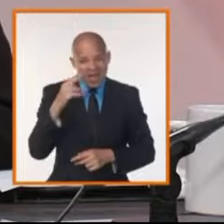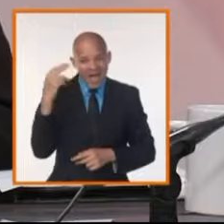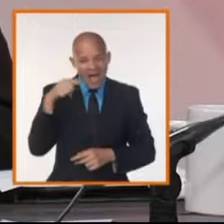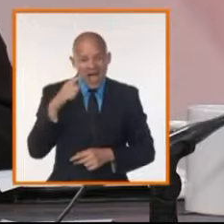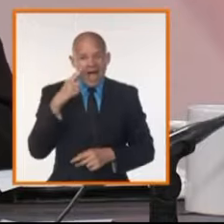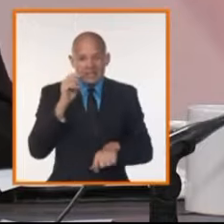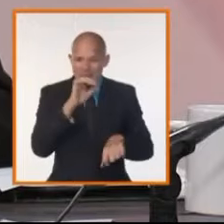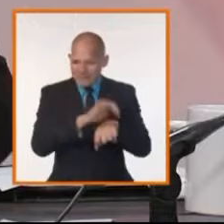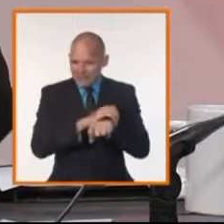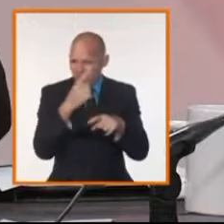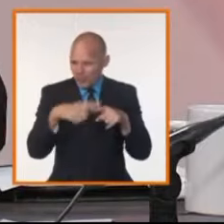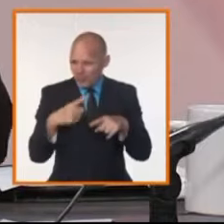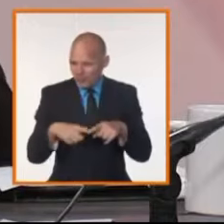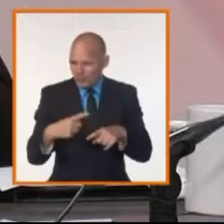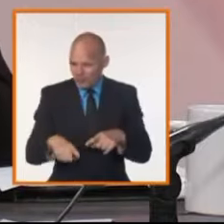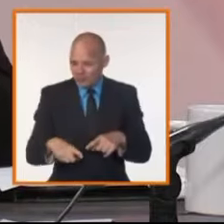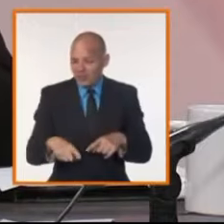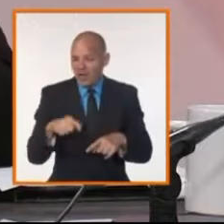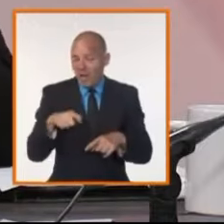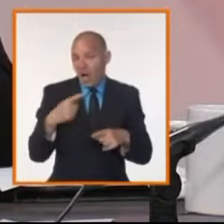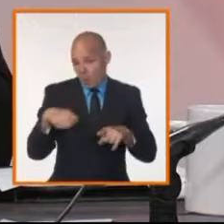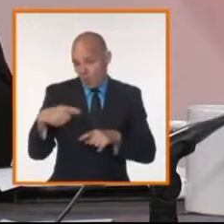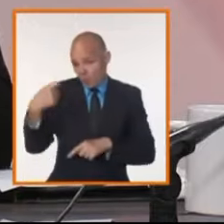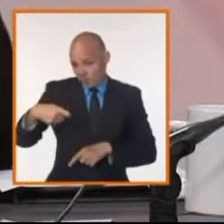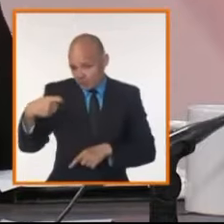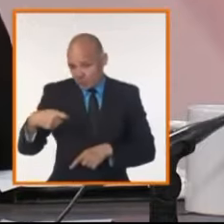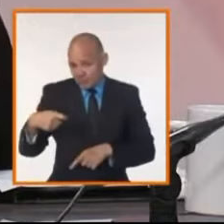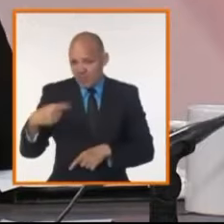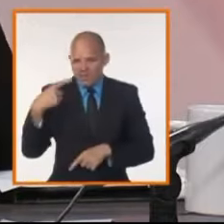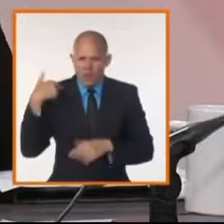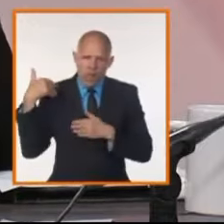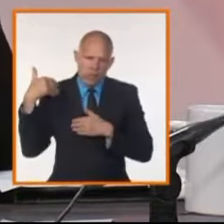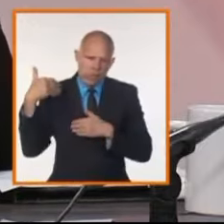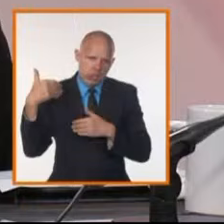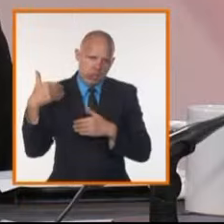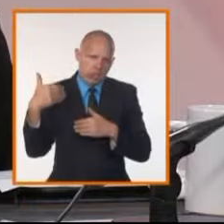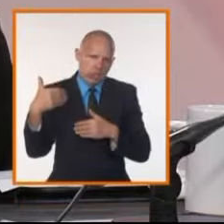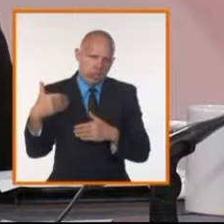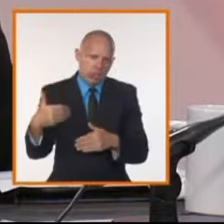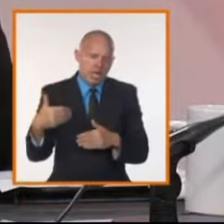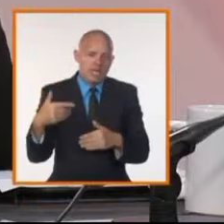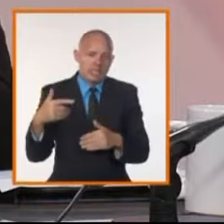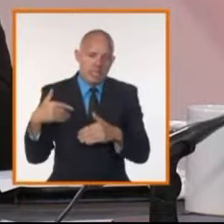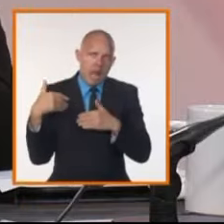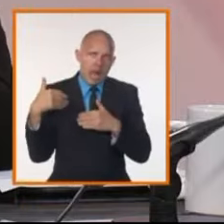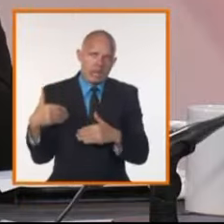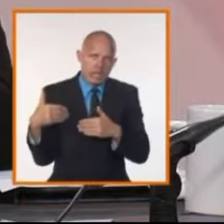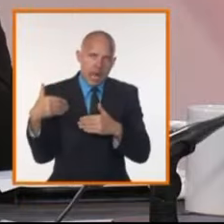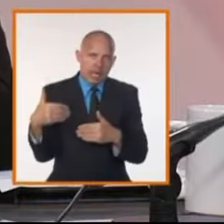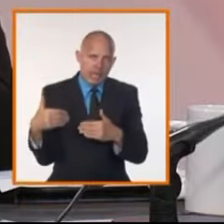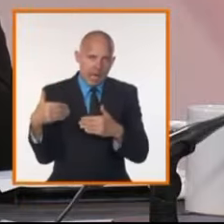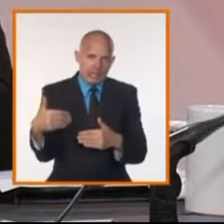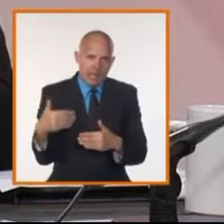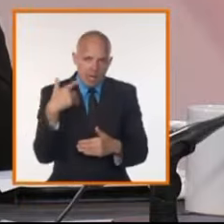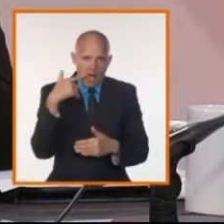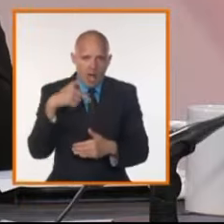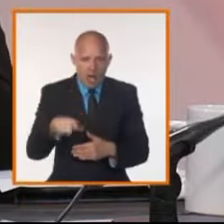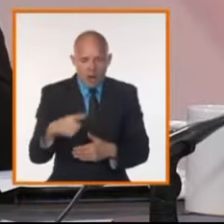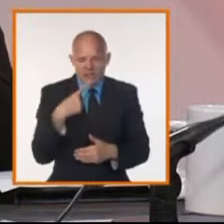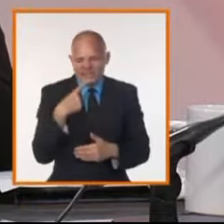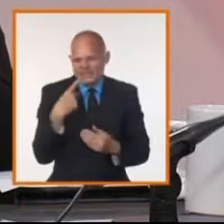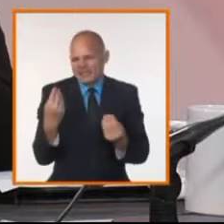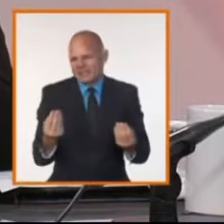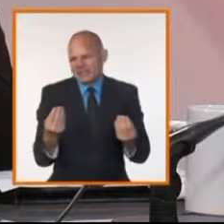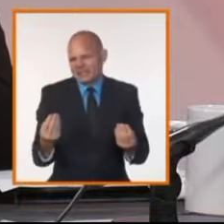contra su extradición un juicio que ya sigue siendo muy largo y que va apuntando Pues a dejar simbolismo